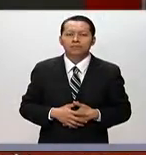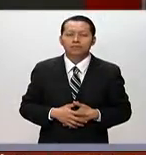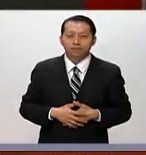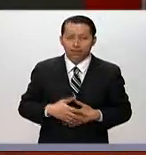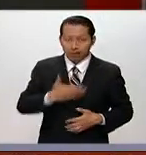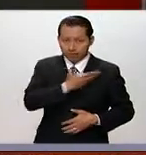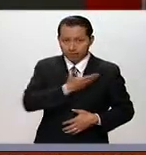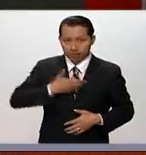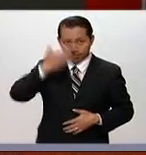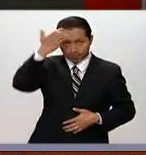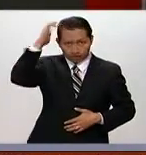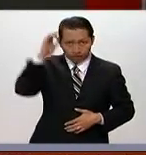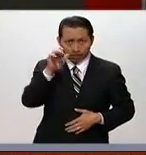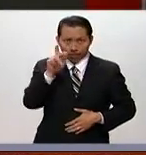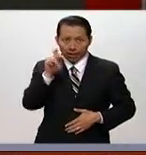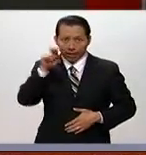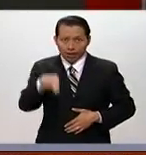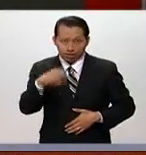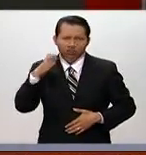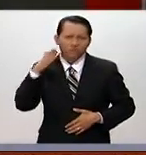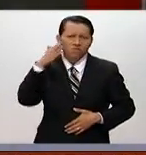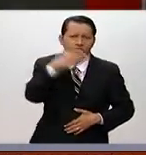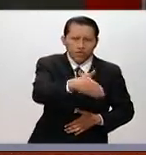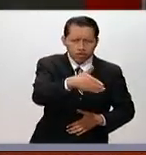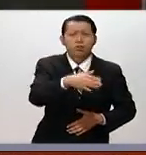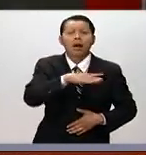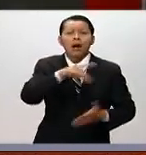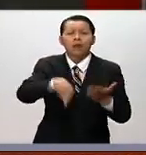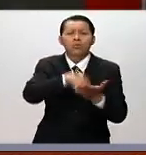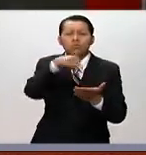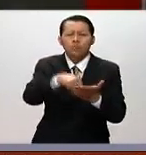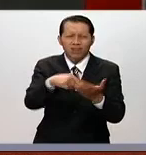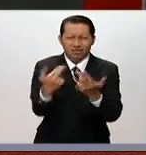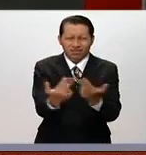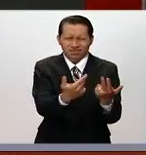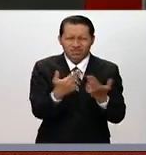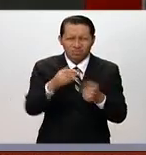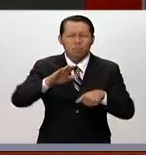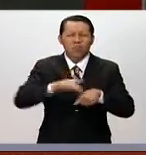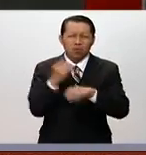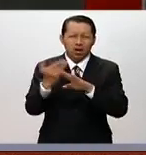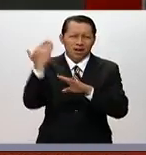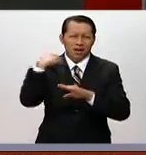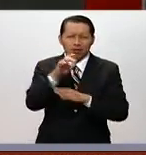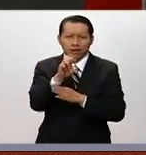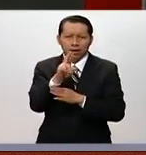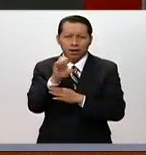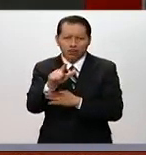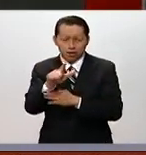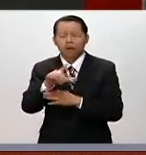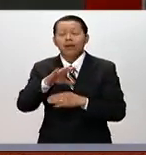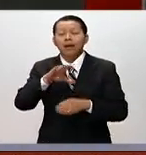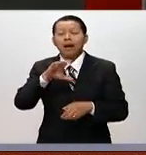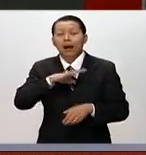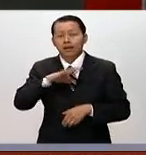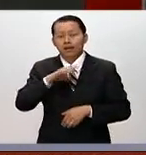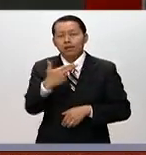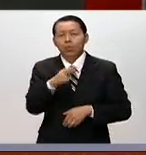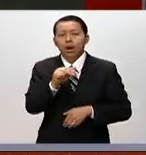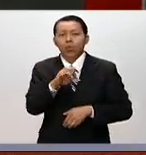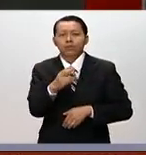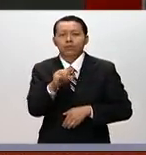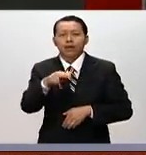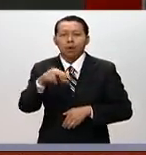El presidente Enrique Peña Nieto recorrió las zonas afectadas por la tormenta tropical Earl en Huauchinango, en